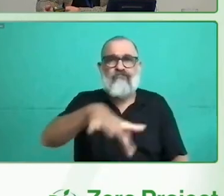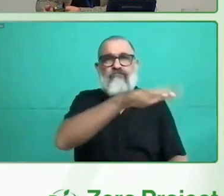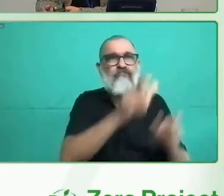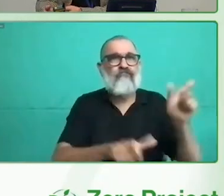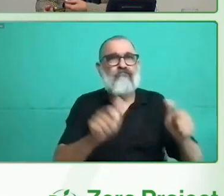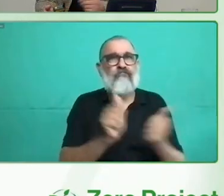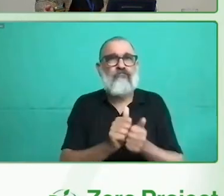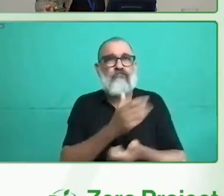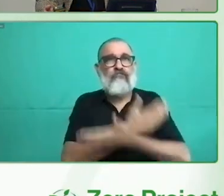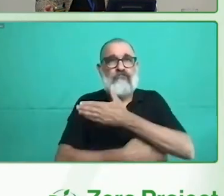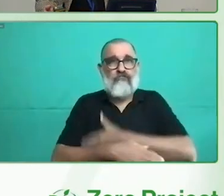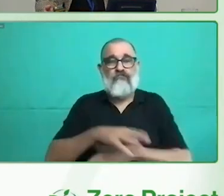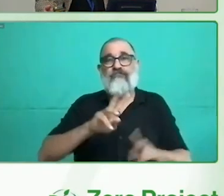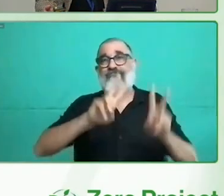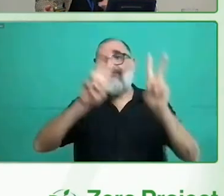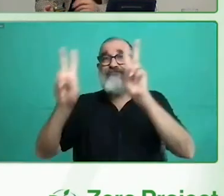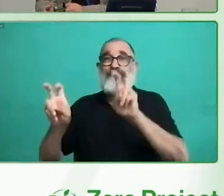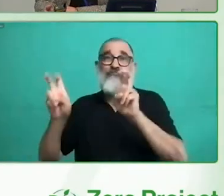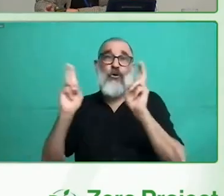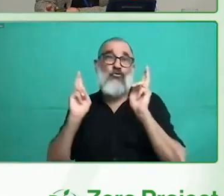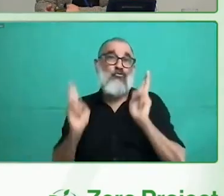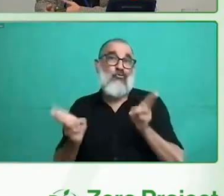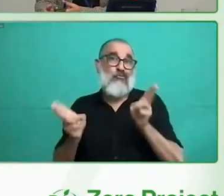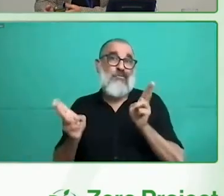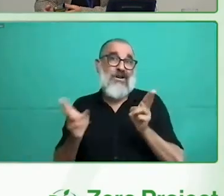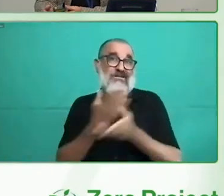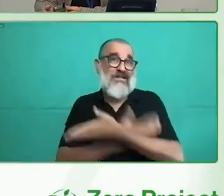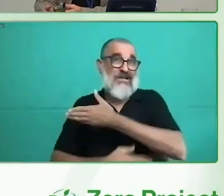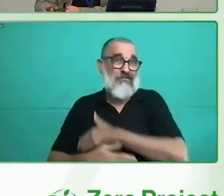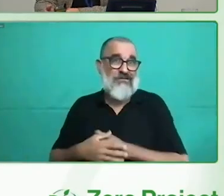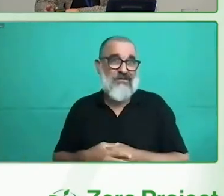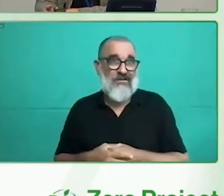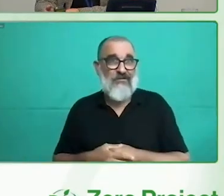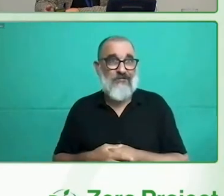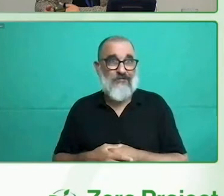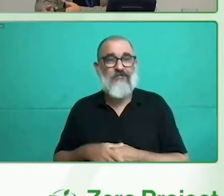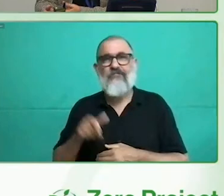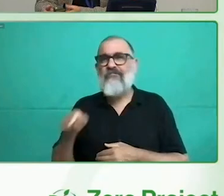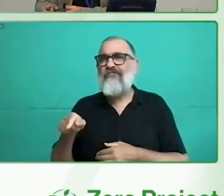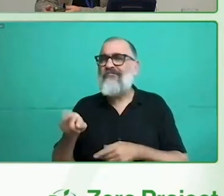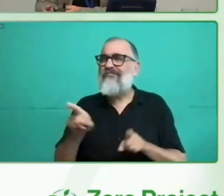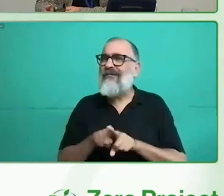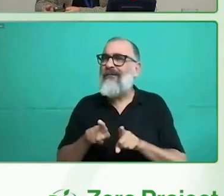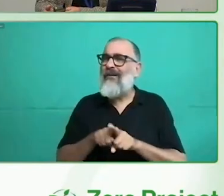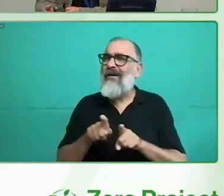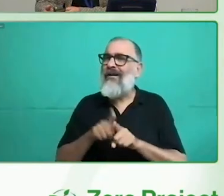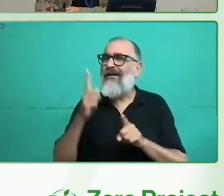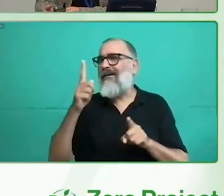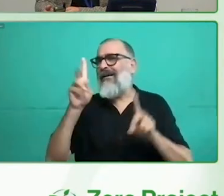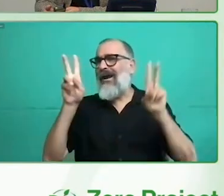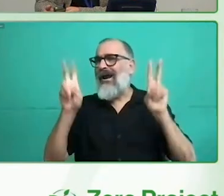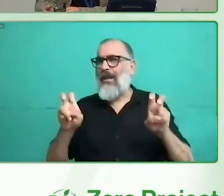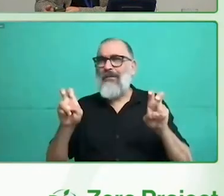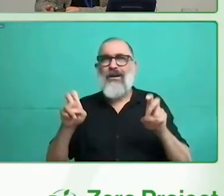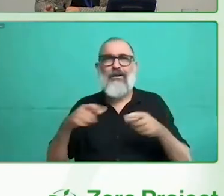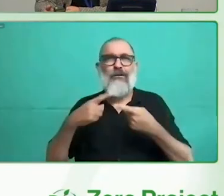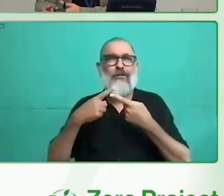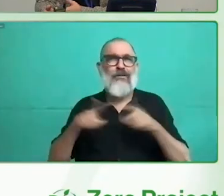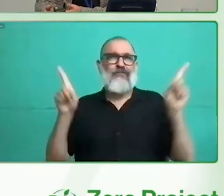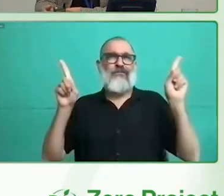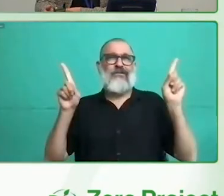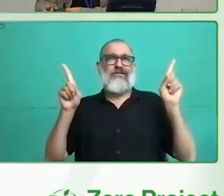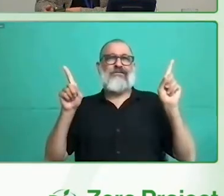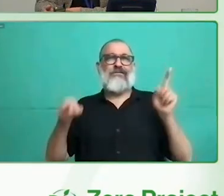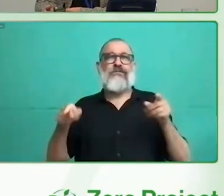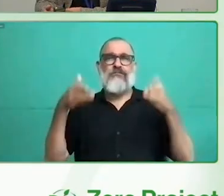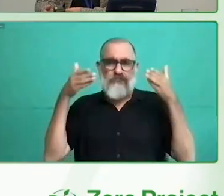ciega. También tienen como uno de sus elementos bandera la accesibilidad. Su